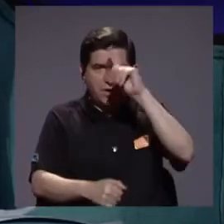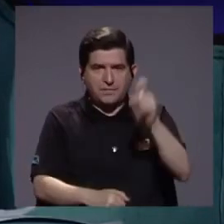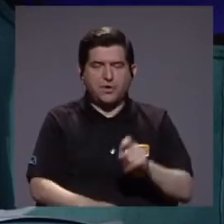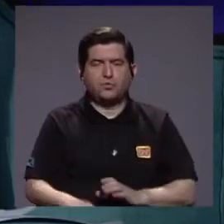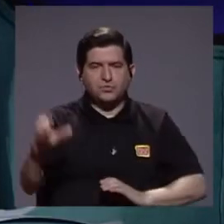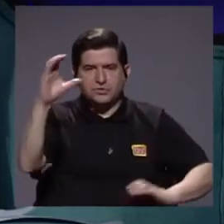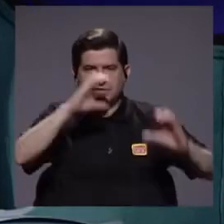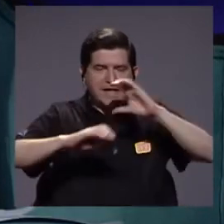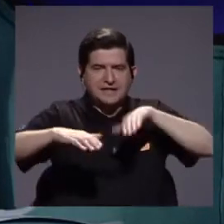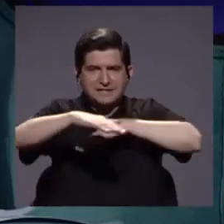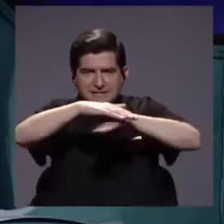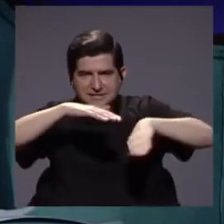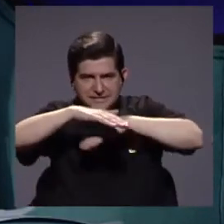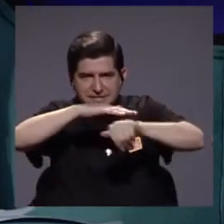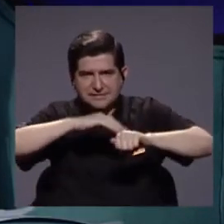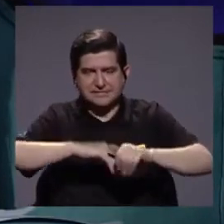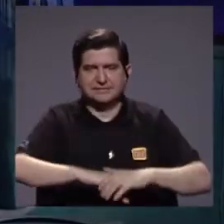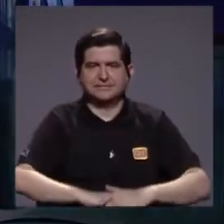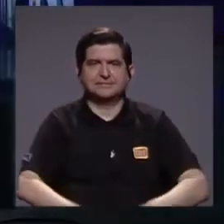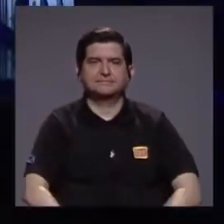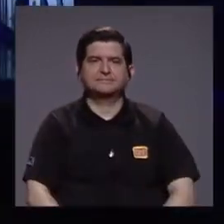de ciencias básicas.